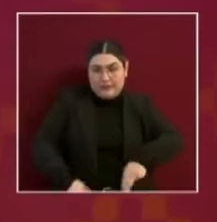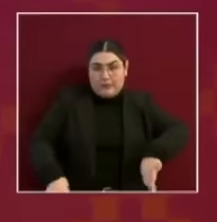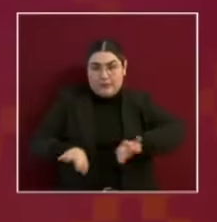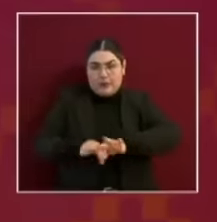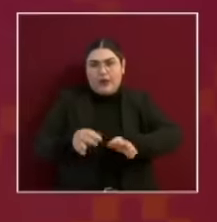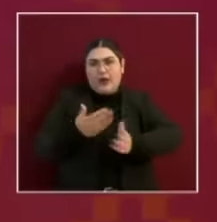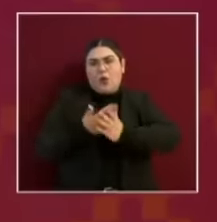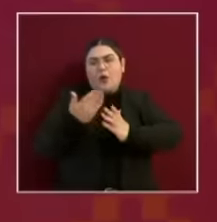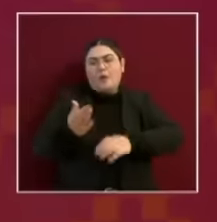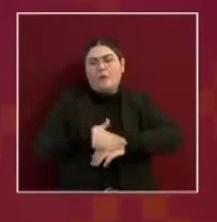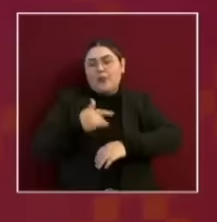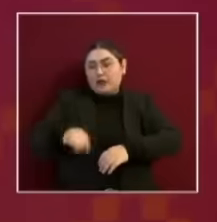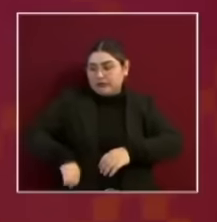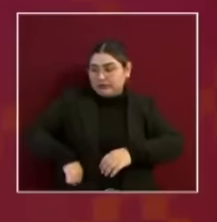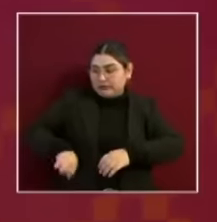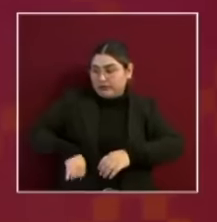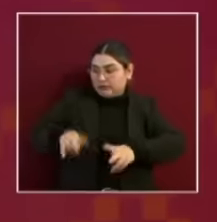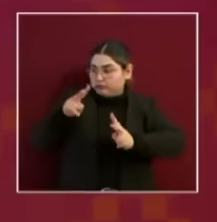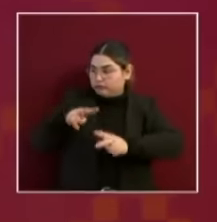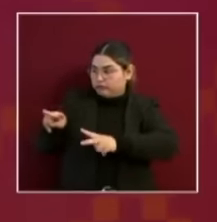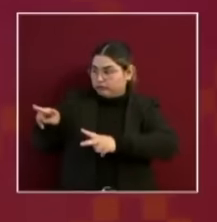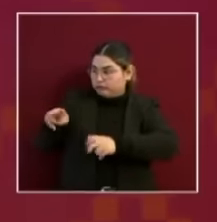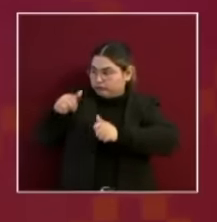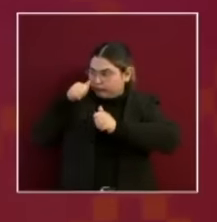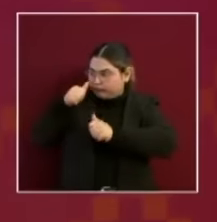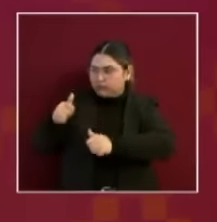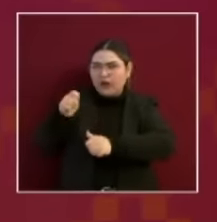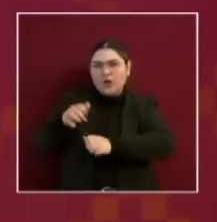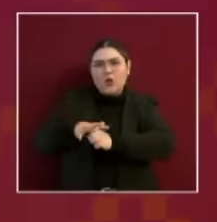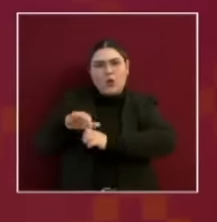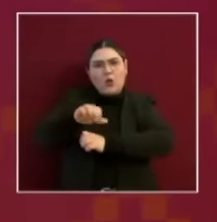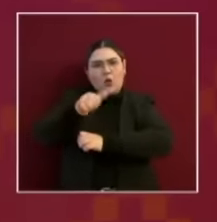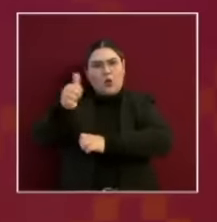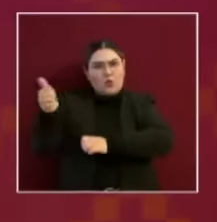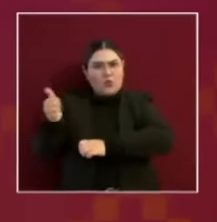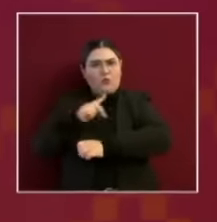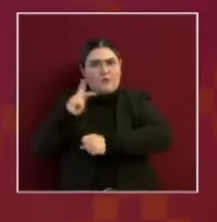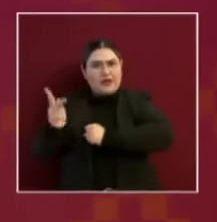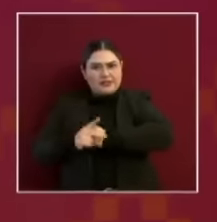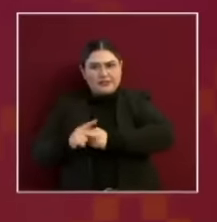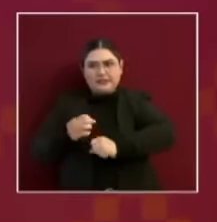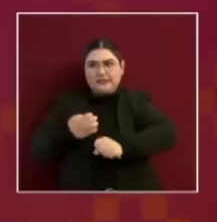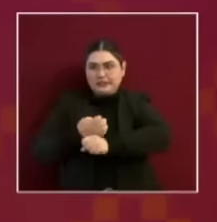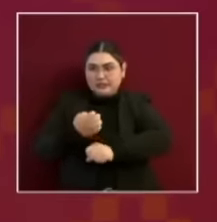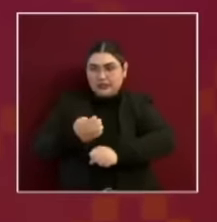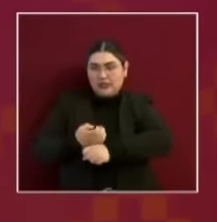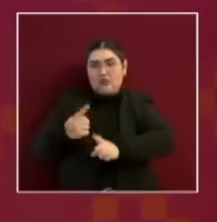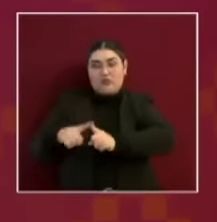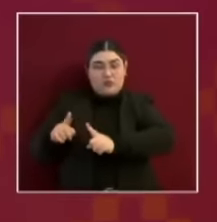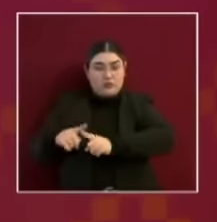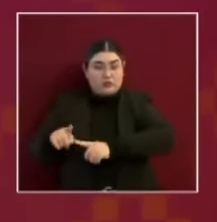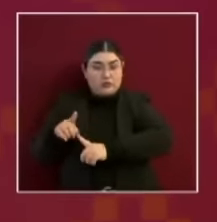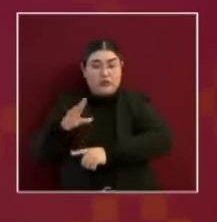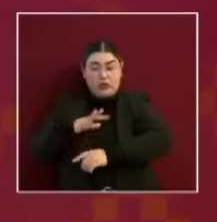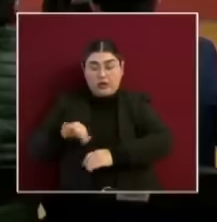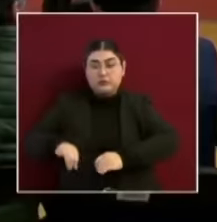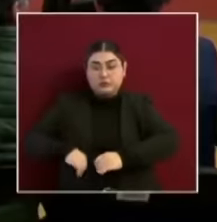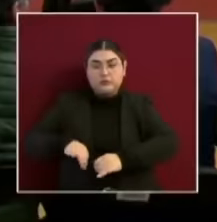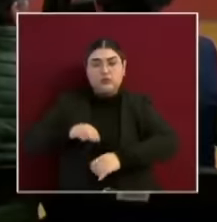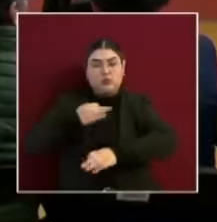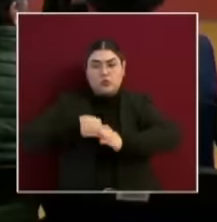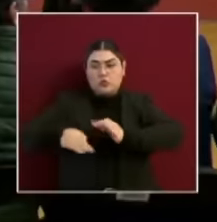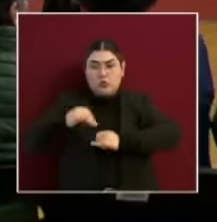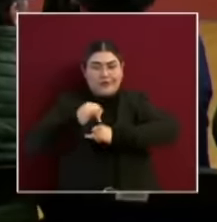le está llamando la atención a otros estados y a otros países. Ya fue proyectada esta información también a nivel